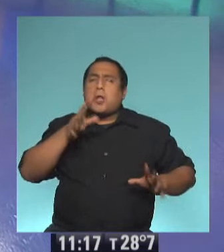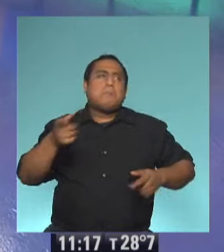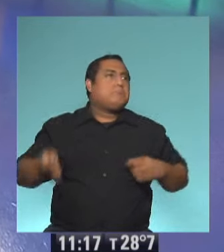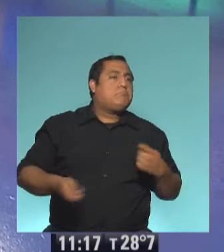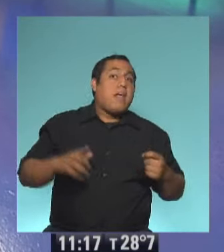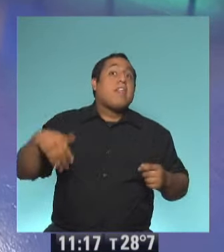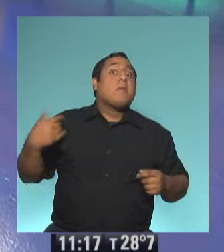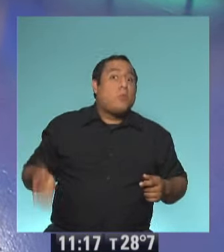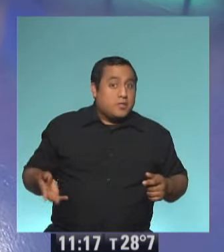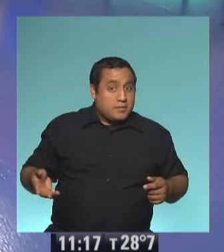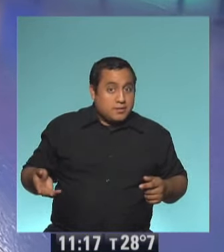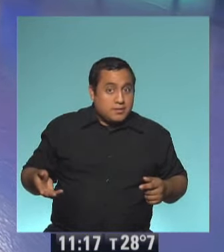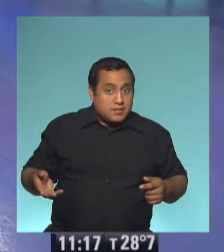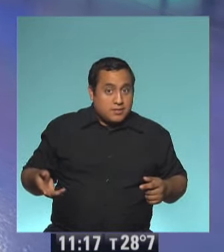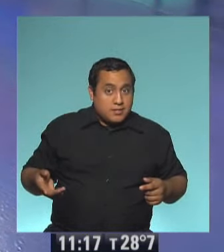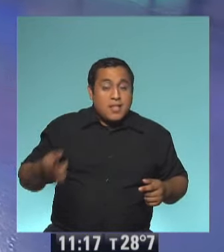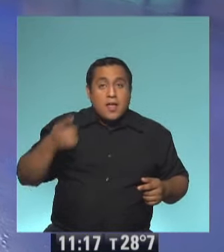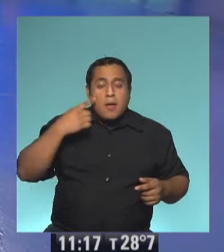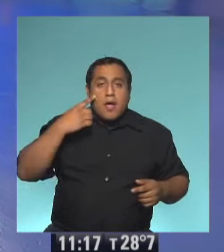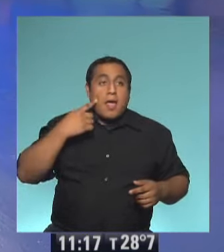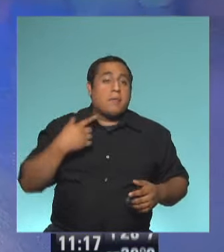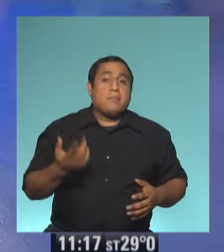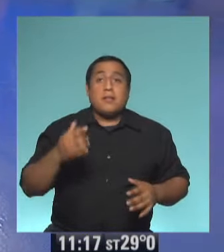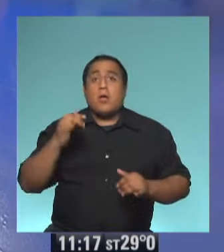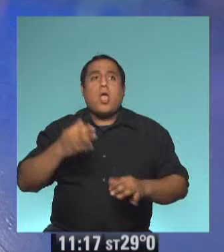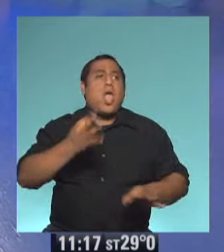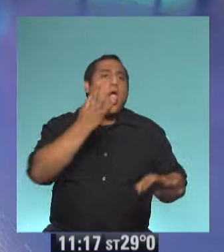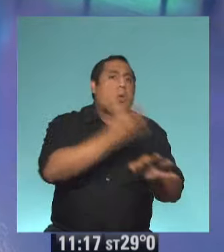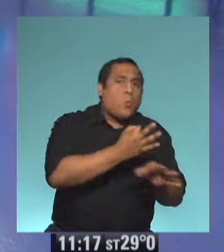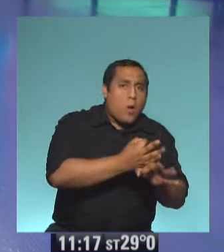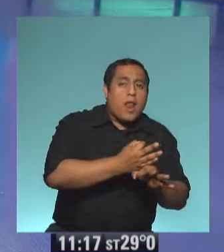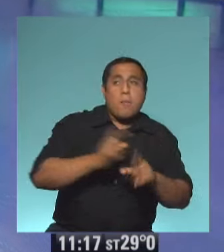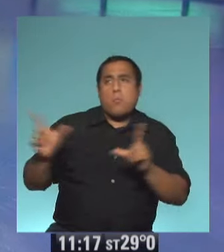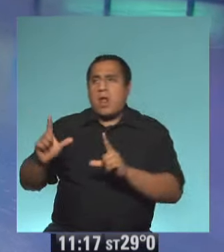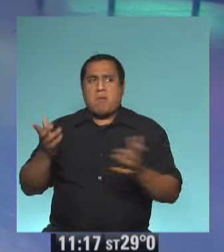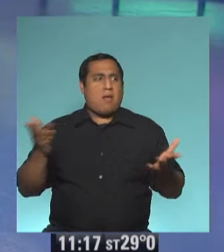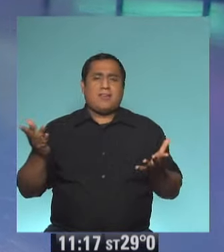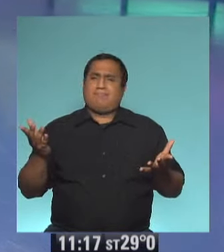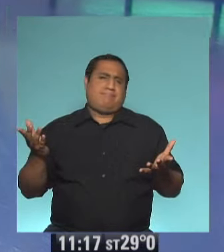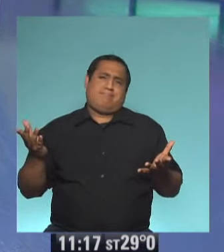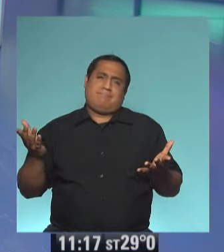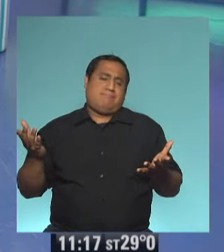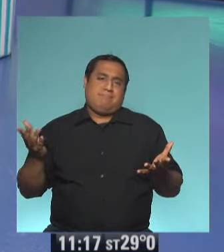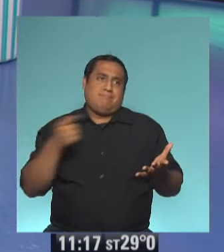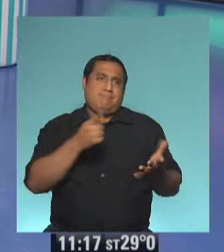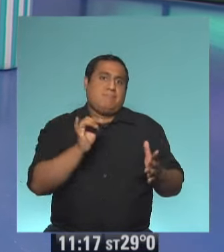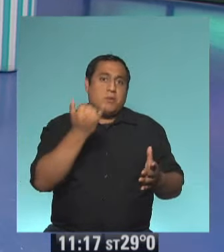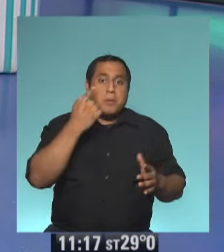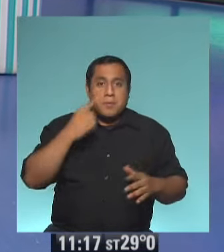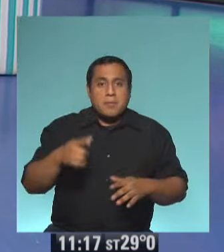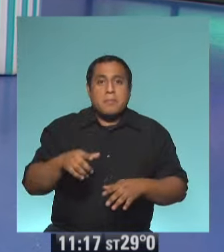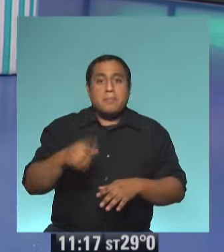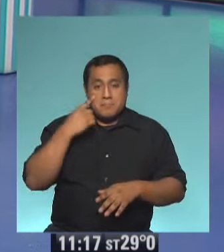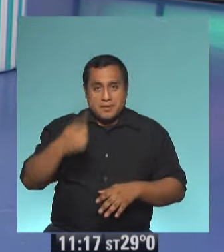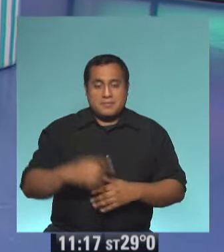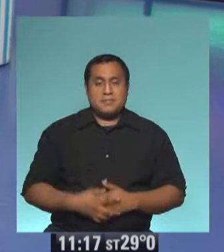después, ¿qué pasa? Y dice, con la escuela no se puede comparar. ¿Se acuerdan, no? ¿Y qué hacemos? Cruzamos, la pierna derecha va para atrás y